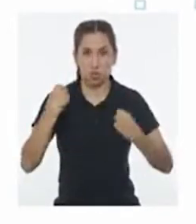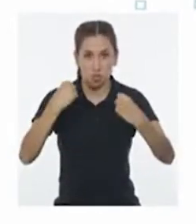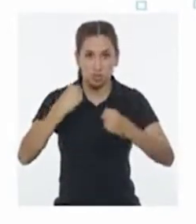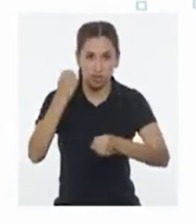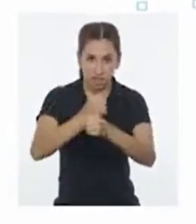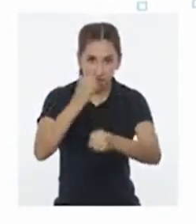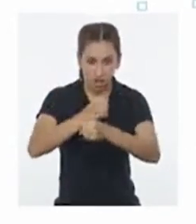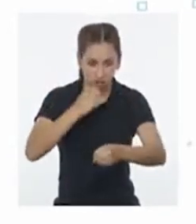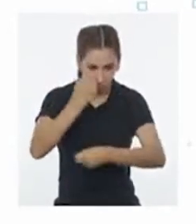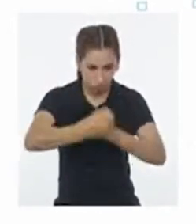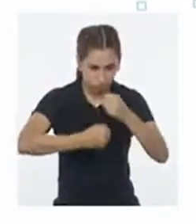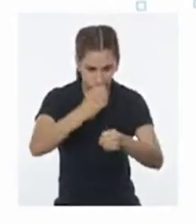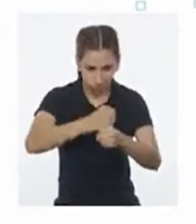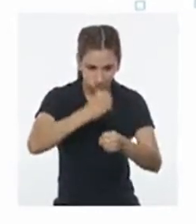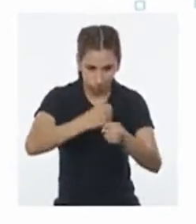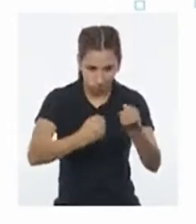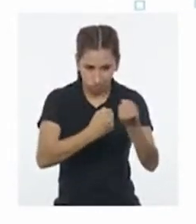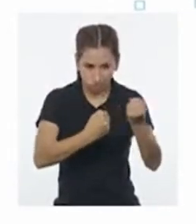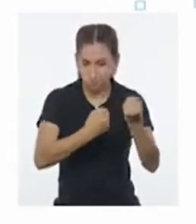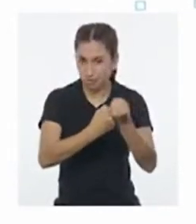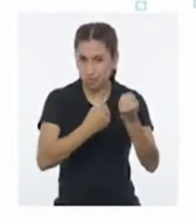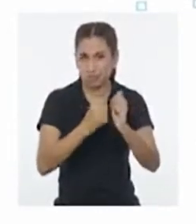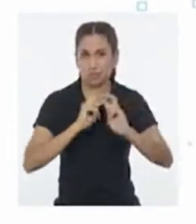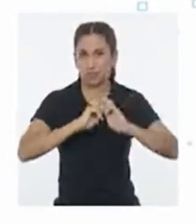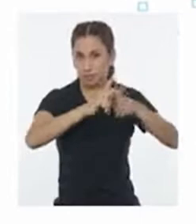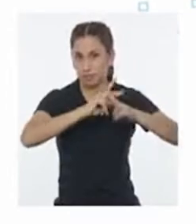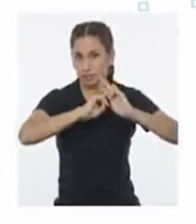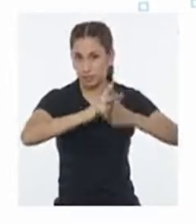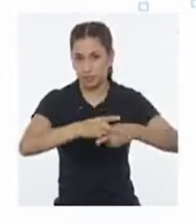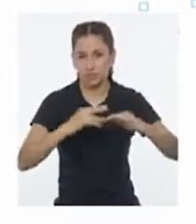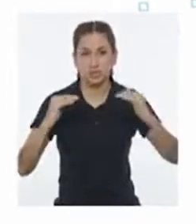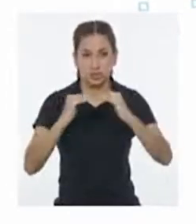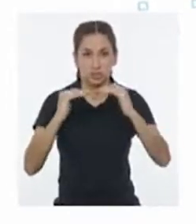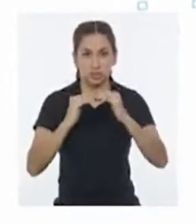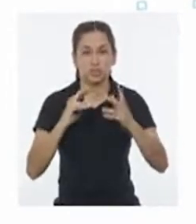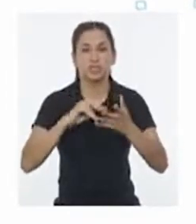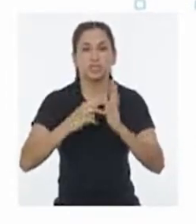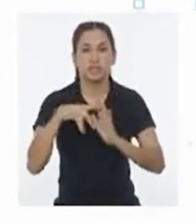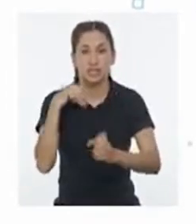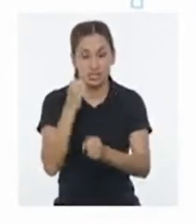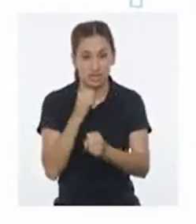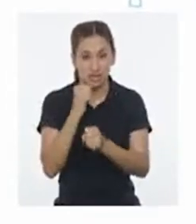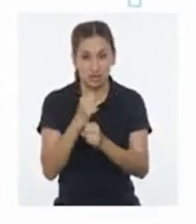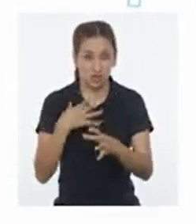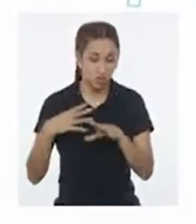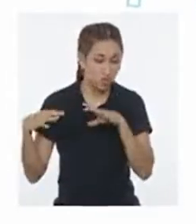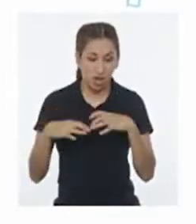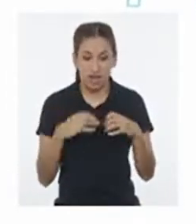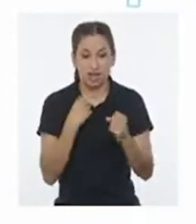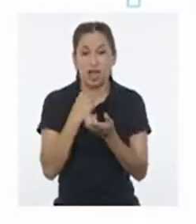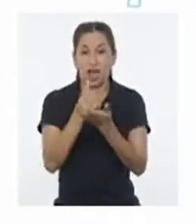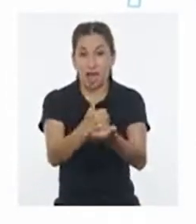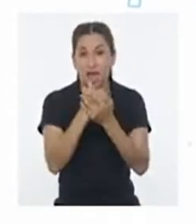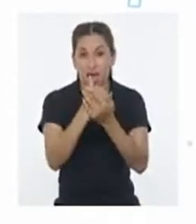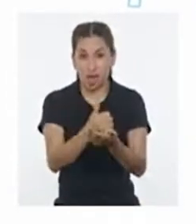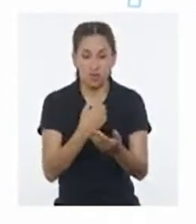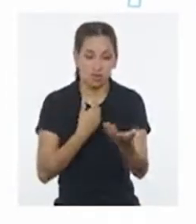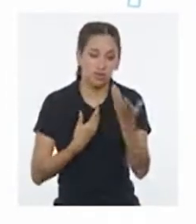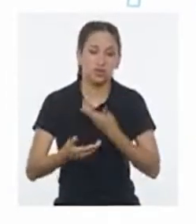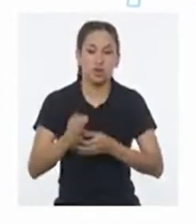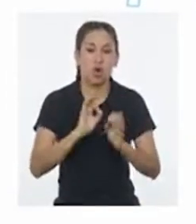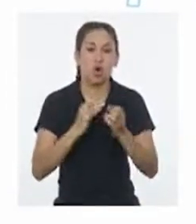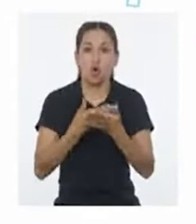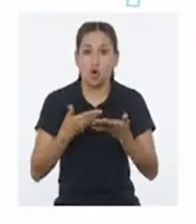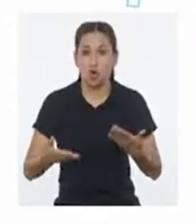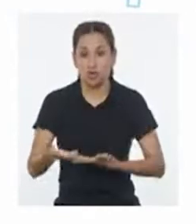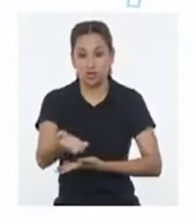los miembros del Ayllu con igualdad entre las prestaciones, es decir, el trabajo que se realizaba o los